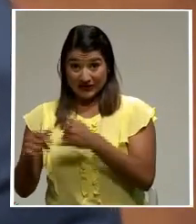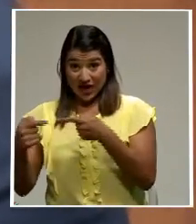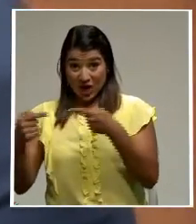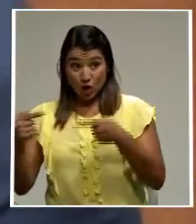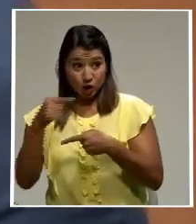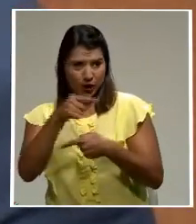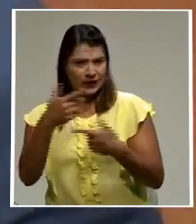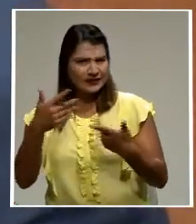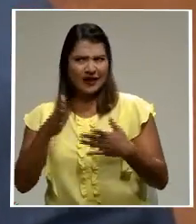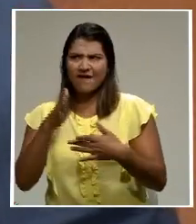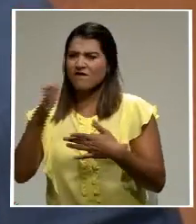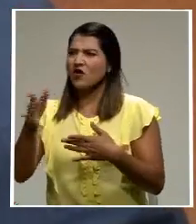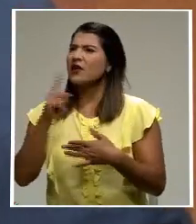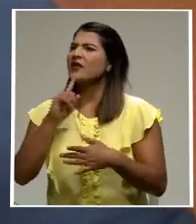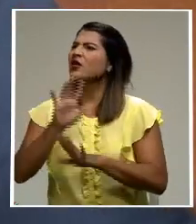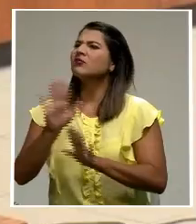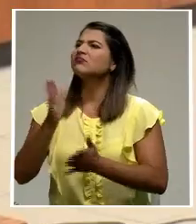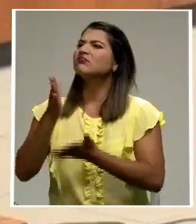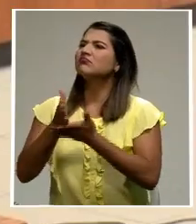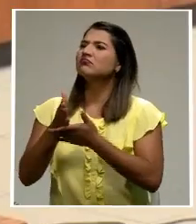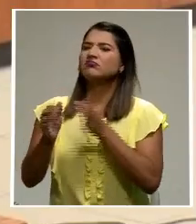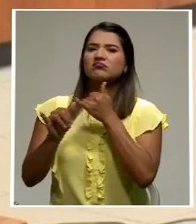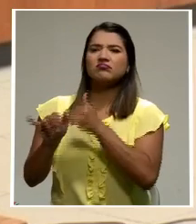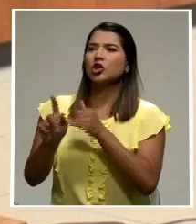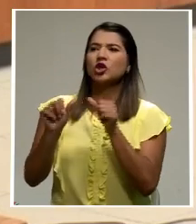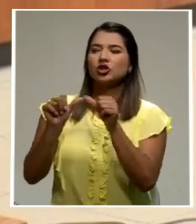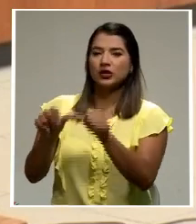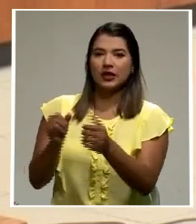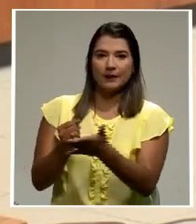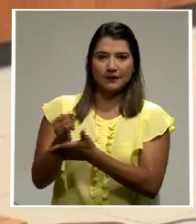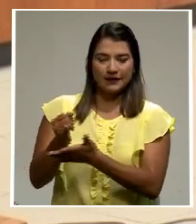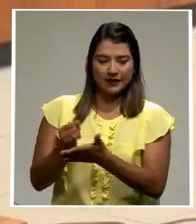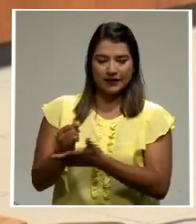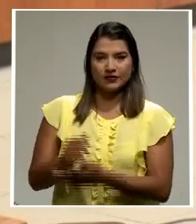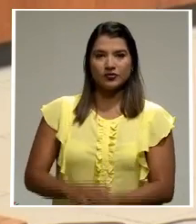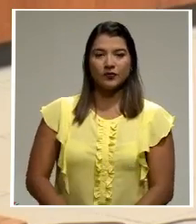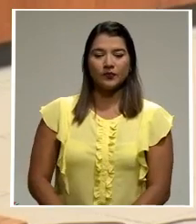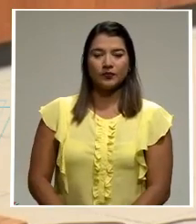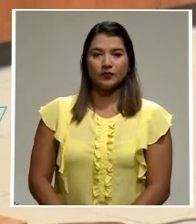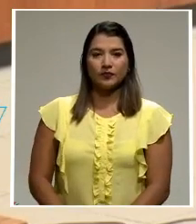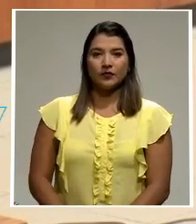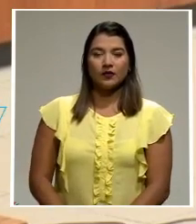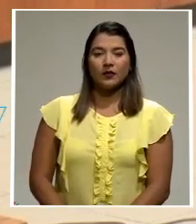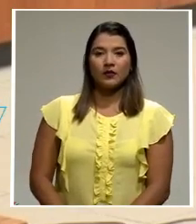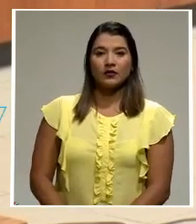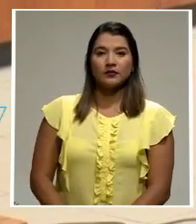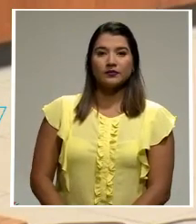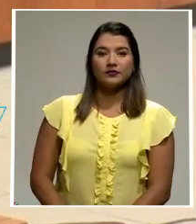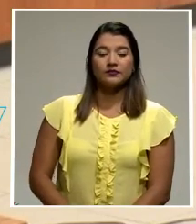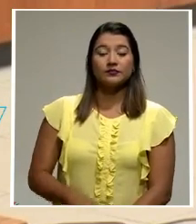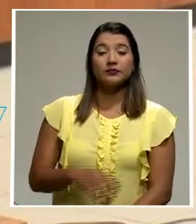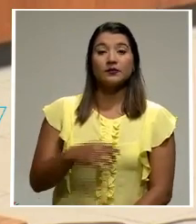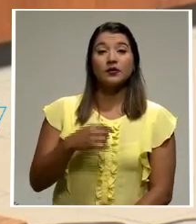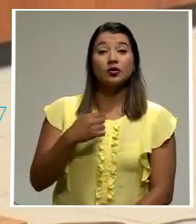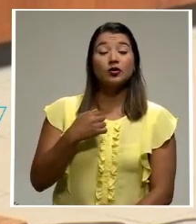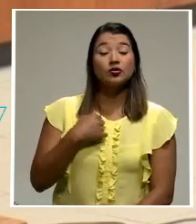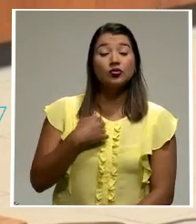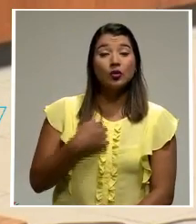él. Pido que en consecuencia se corrija el asiento